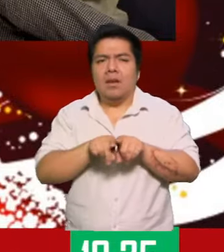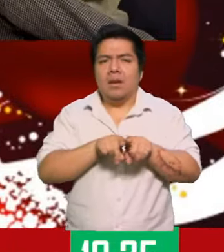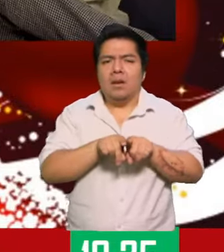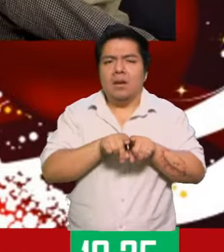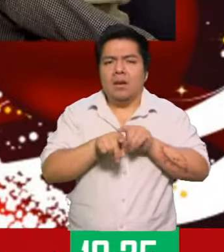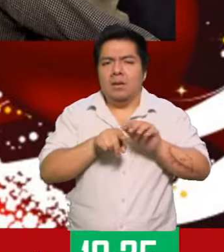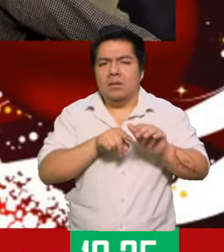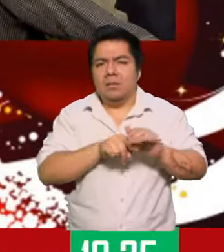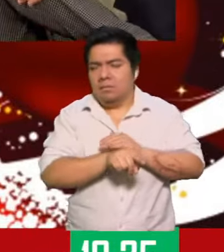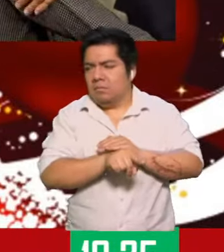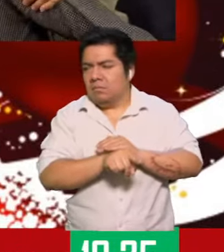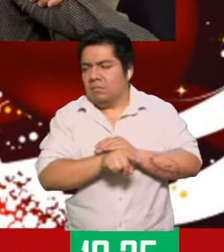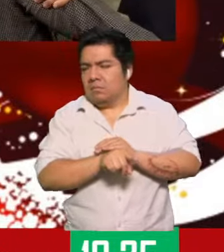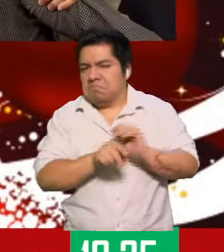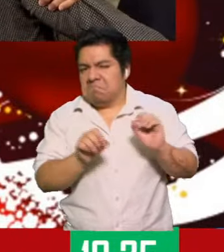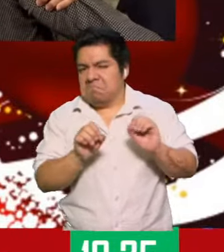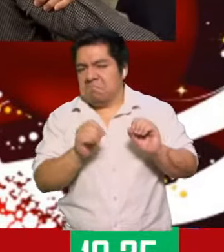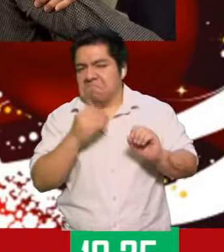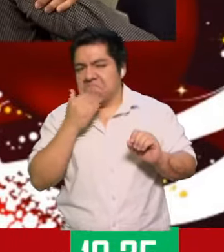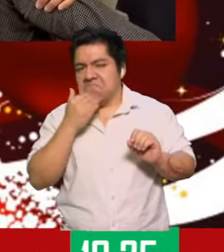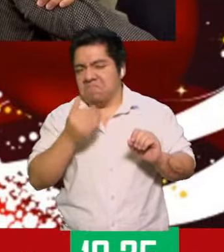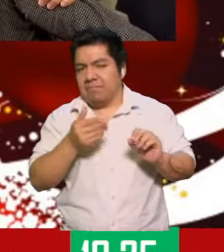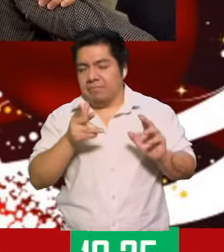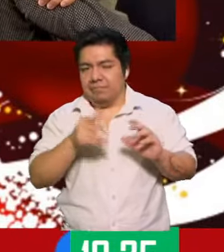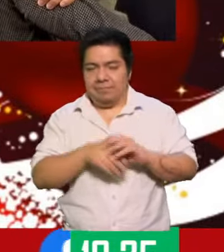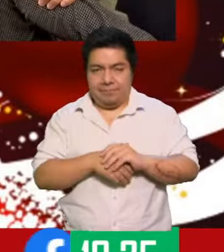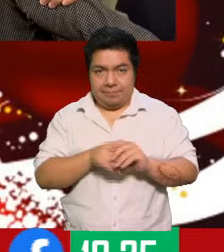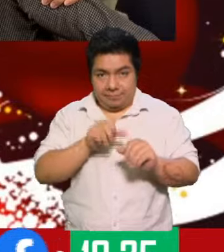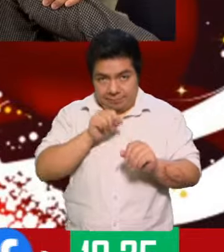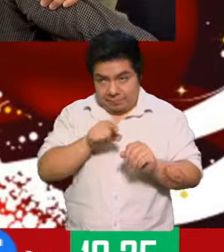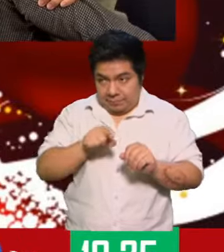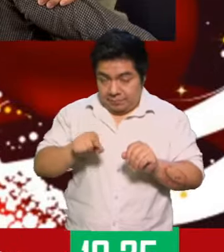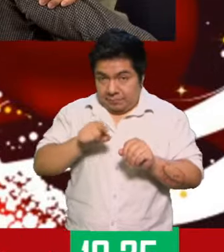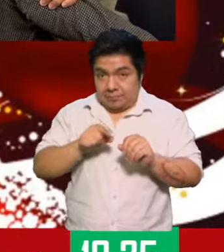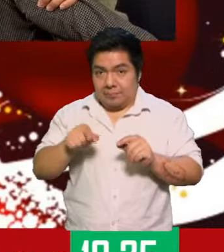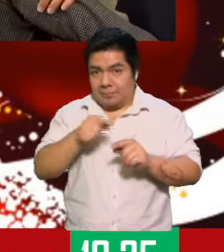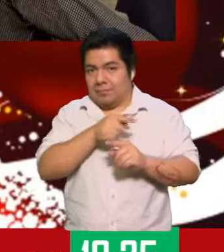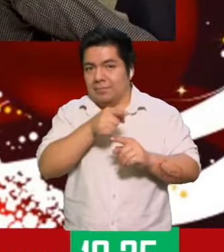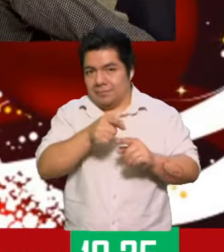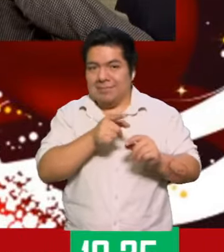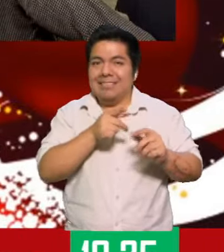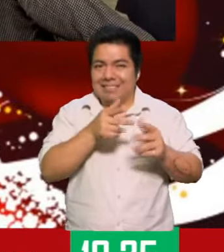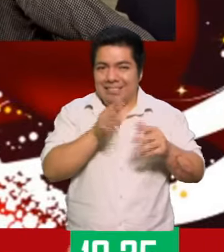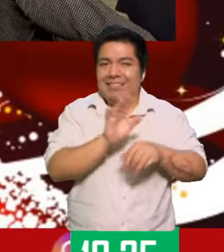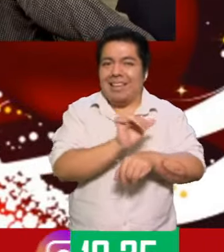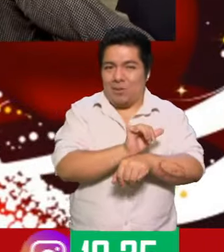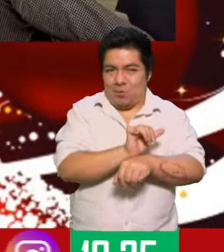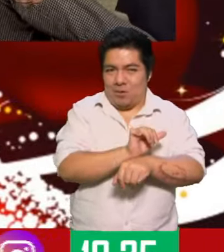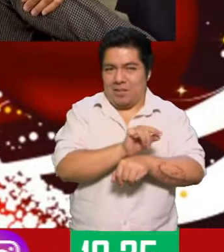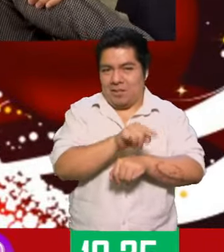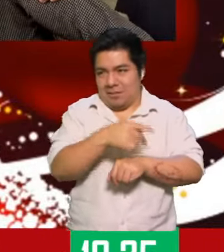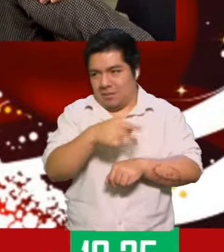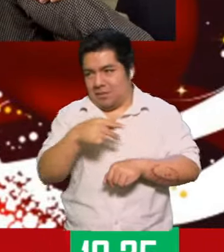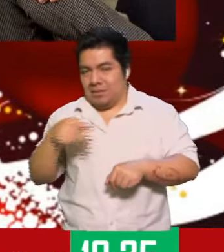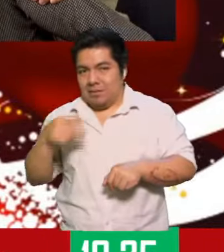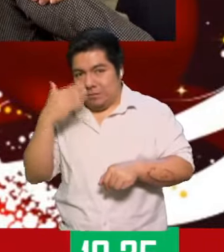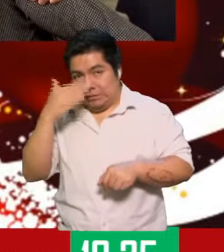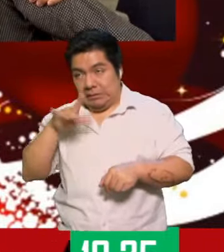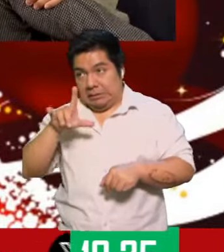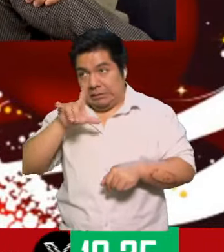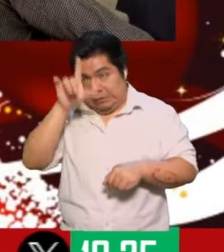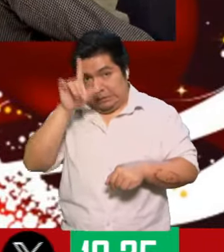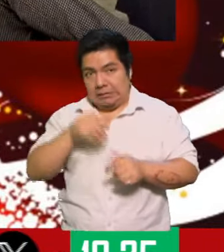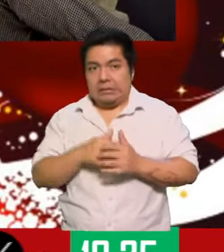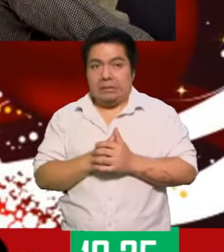demandó O sea que vamos bien Vamos bien No pero no solo eso sino además ellos interpretan a sí mismos o sea es como una cosa ahí medio locochona en el